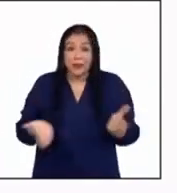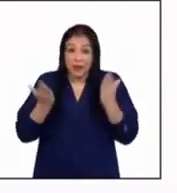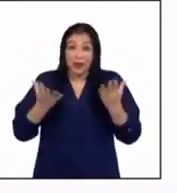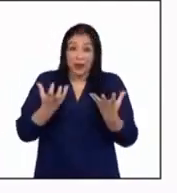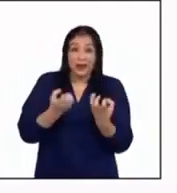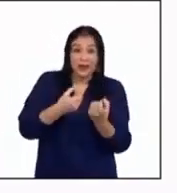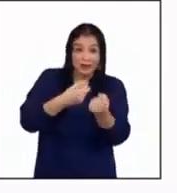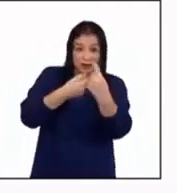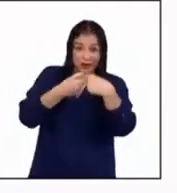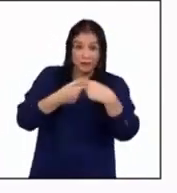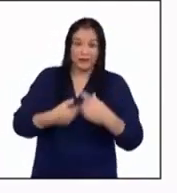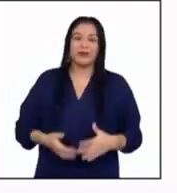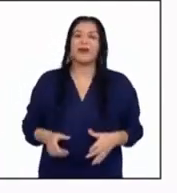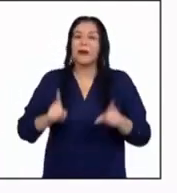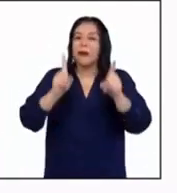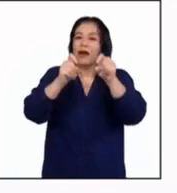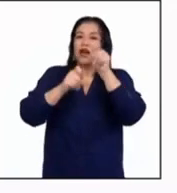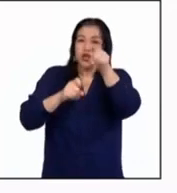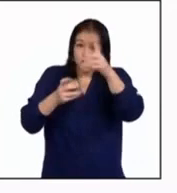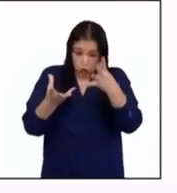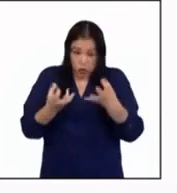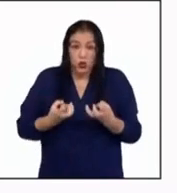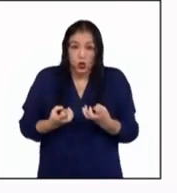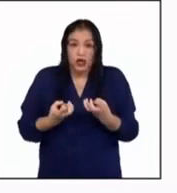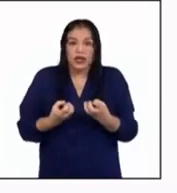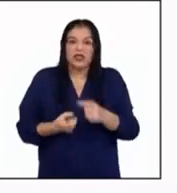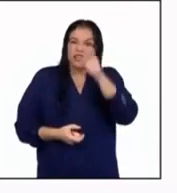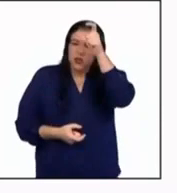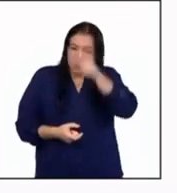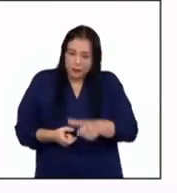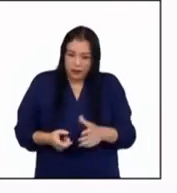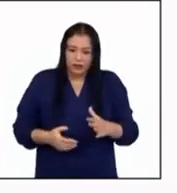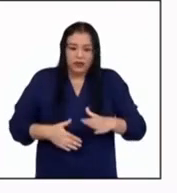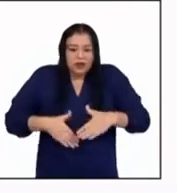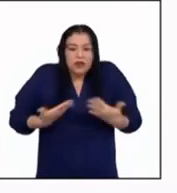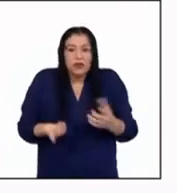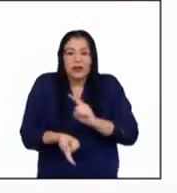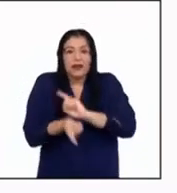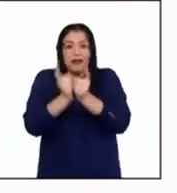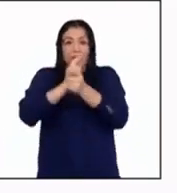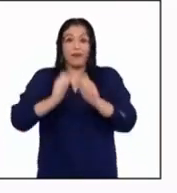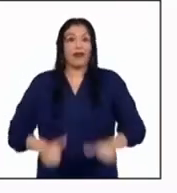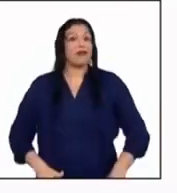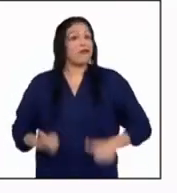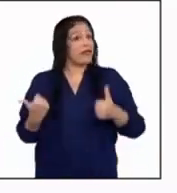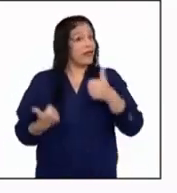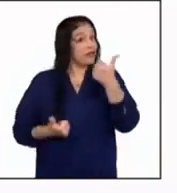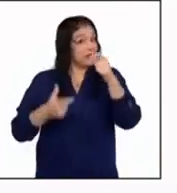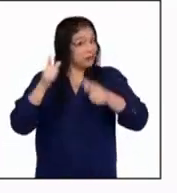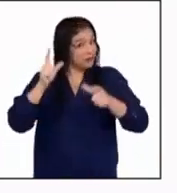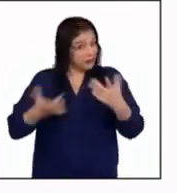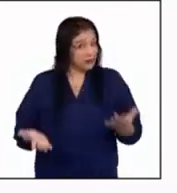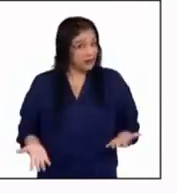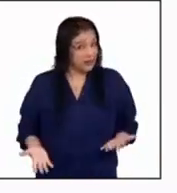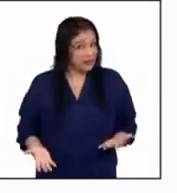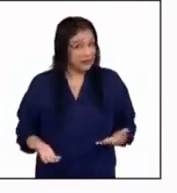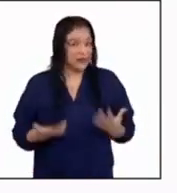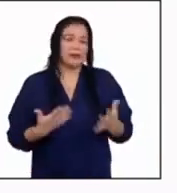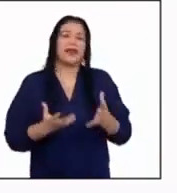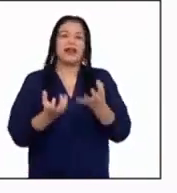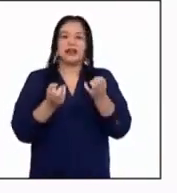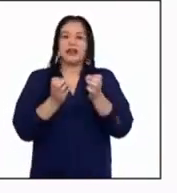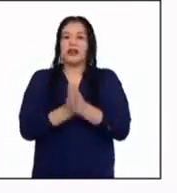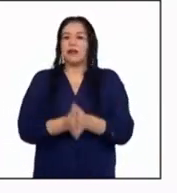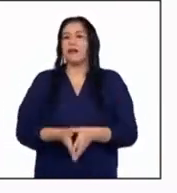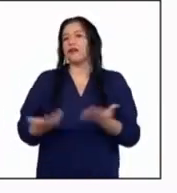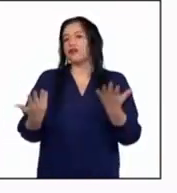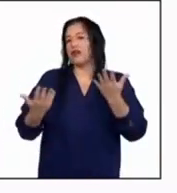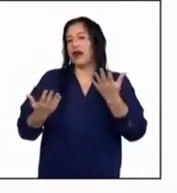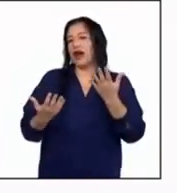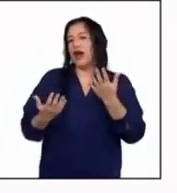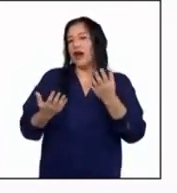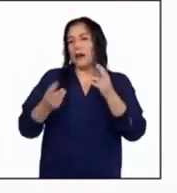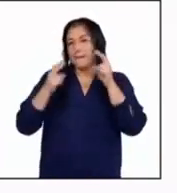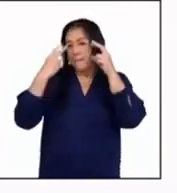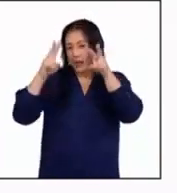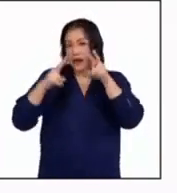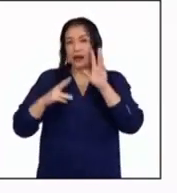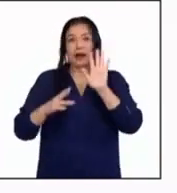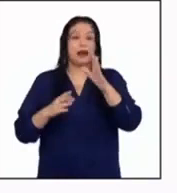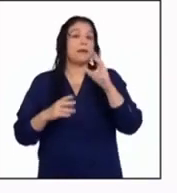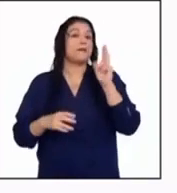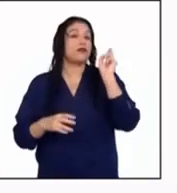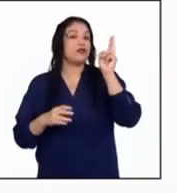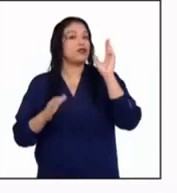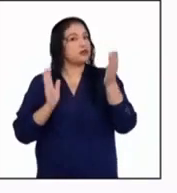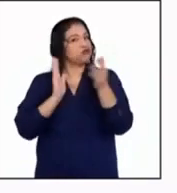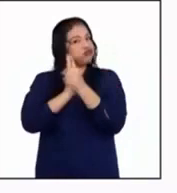Dime, ¿quieres ser tú un agente de cambio? Bueno, ¿qué les parece si ahora vamos con nuestra especialista invitada de hoy? Ella